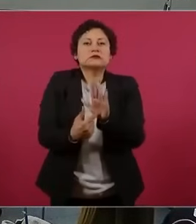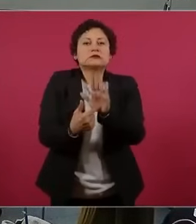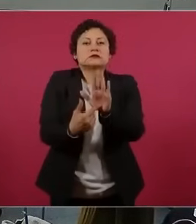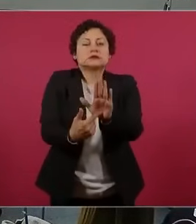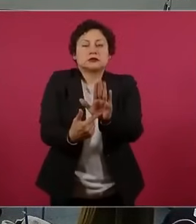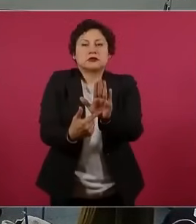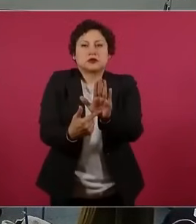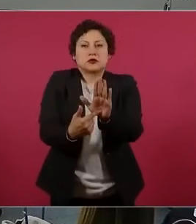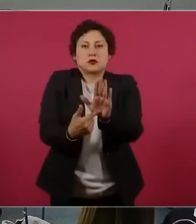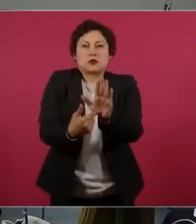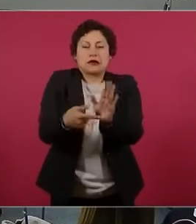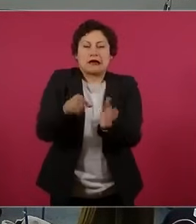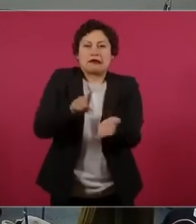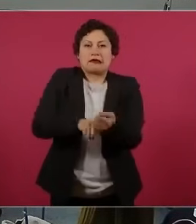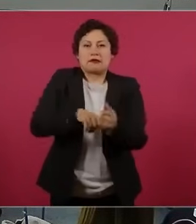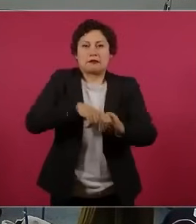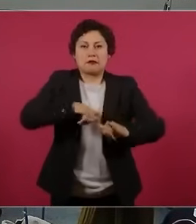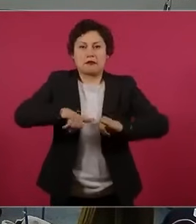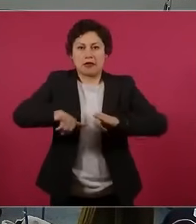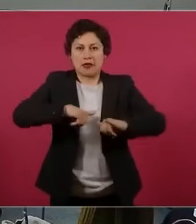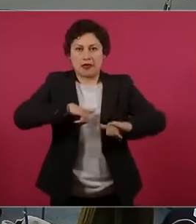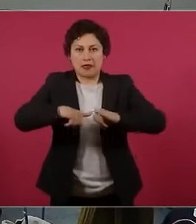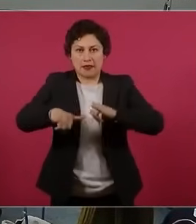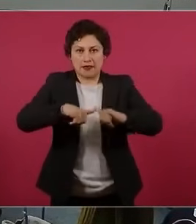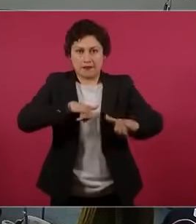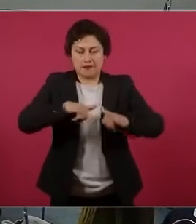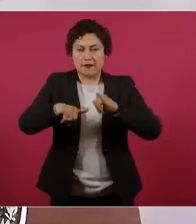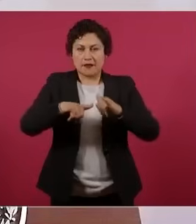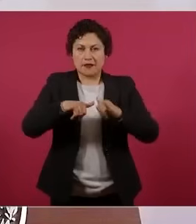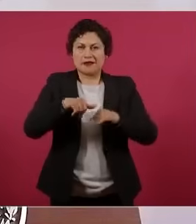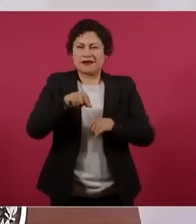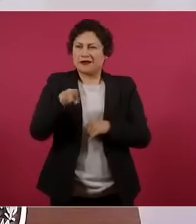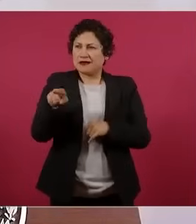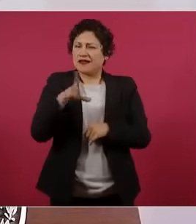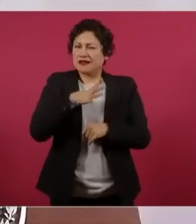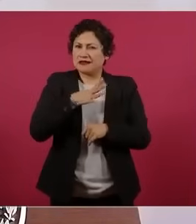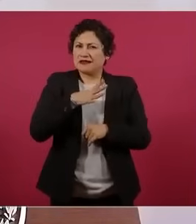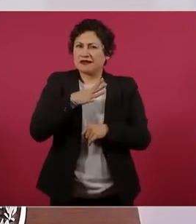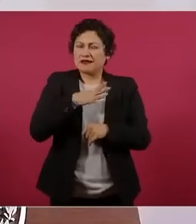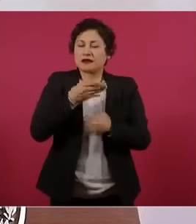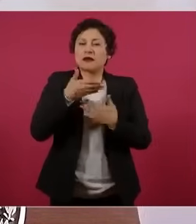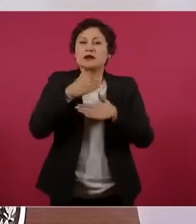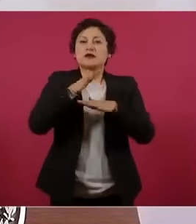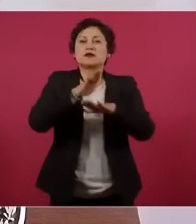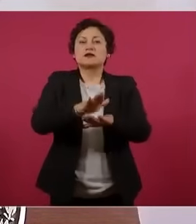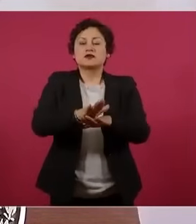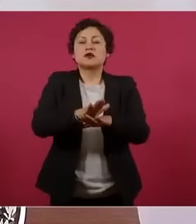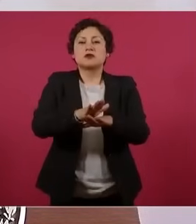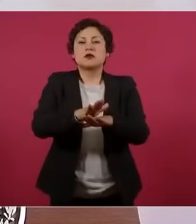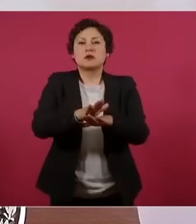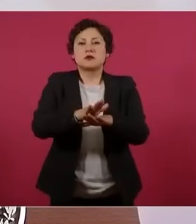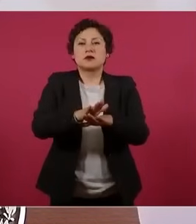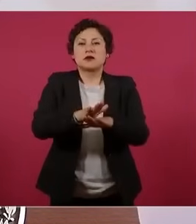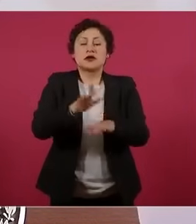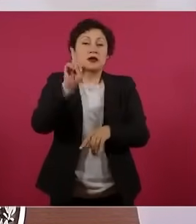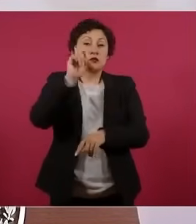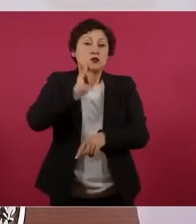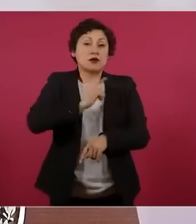el mapa, uno que hay sobre en dónde ganó la presidenta